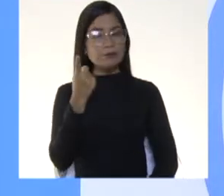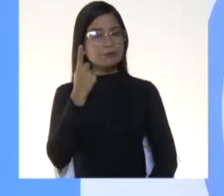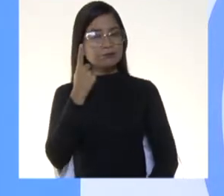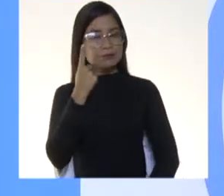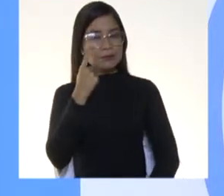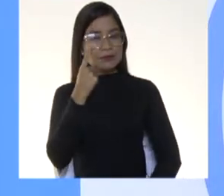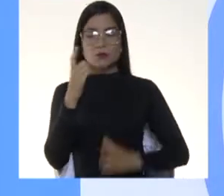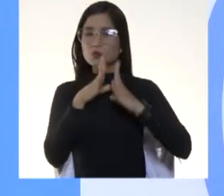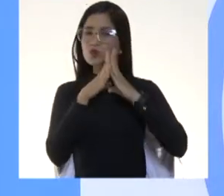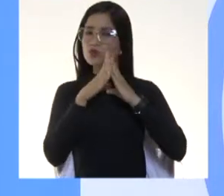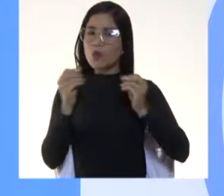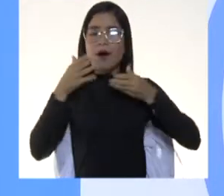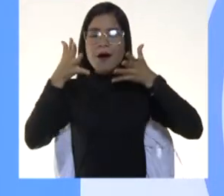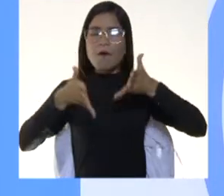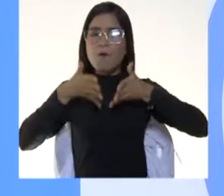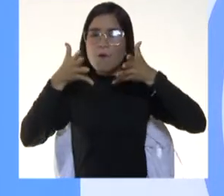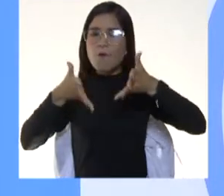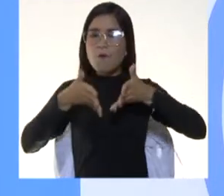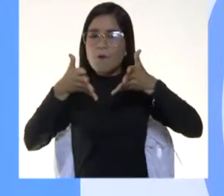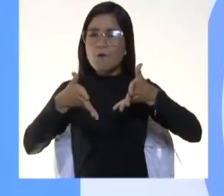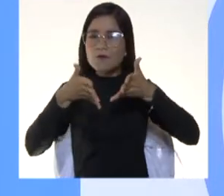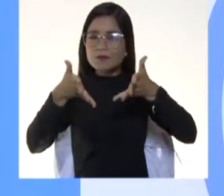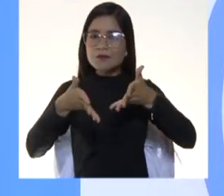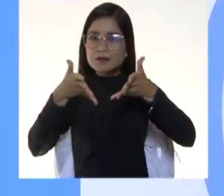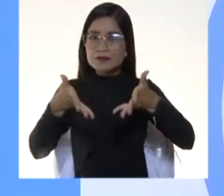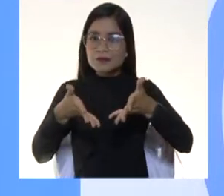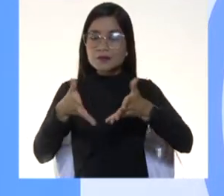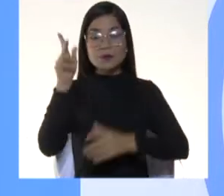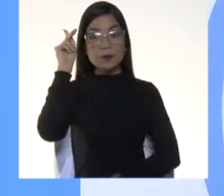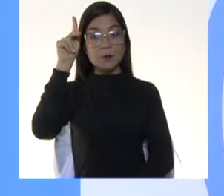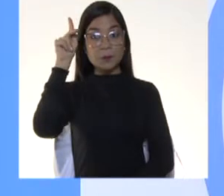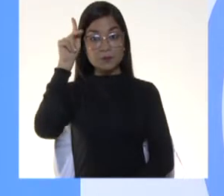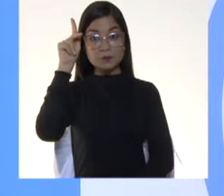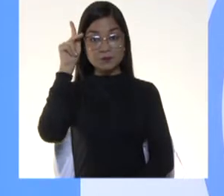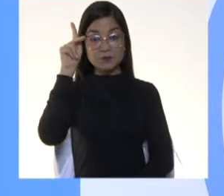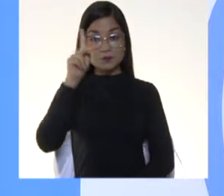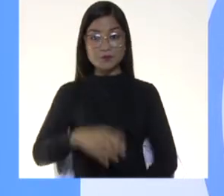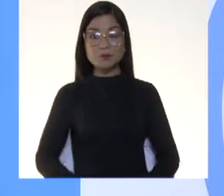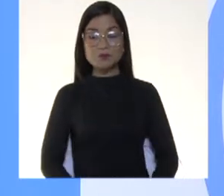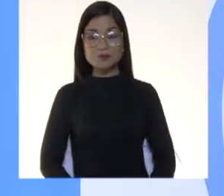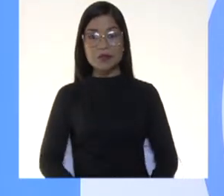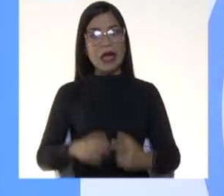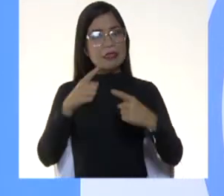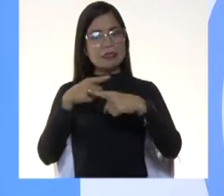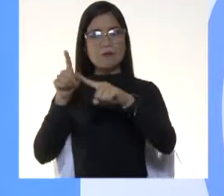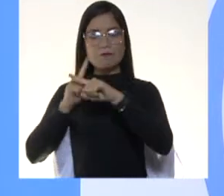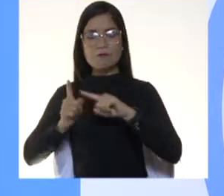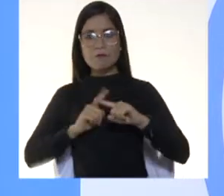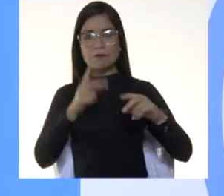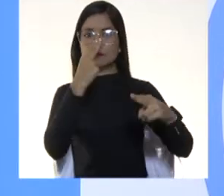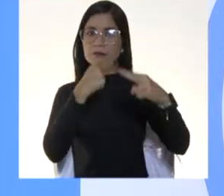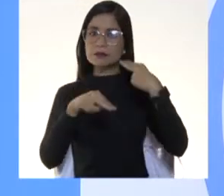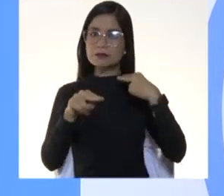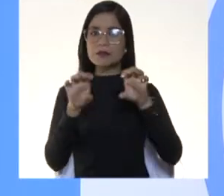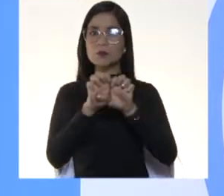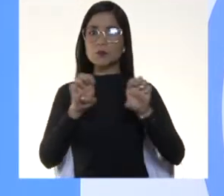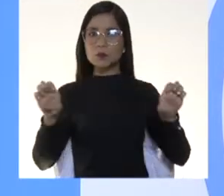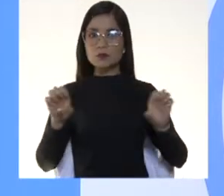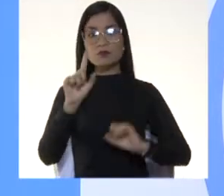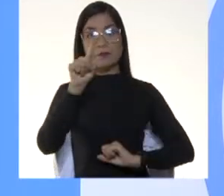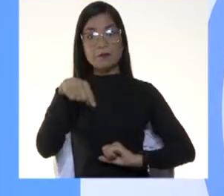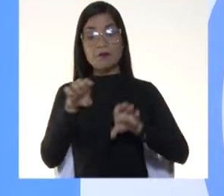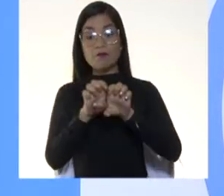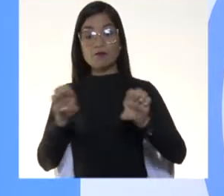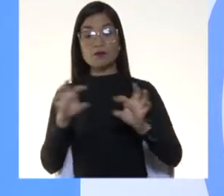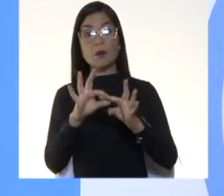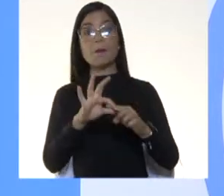a todas y cada una de esas orientaciones ciandas que nos traen nuestros profesores de los distintos niveles de educación y por supuesto de la